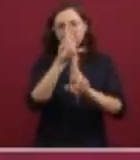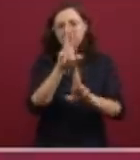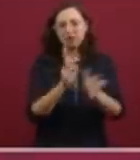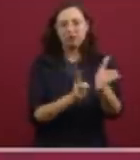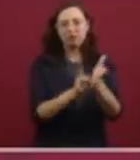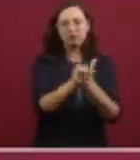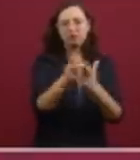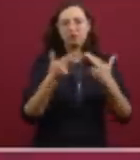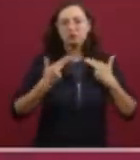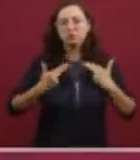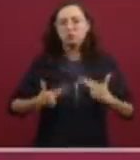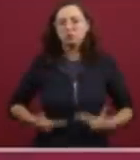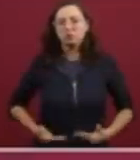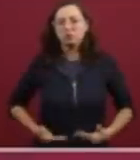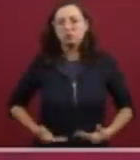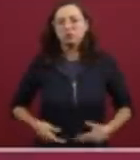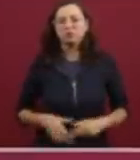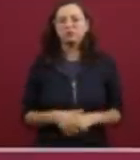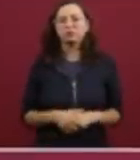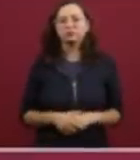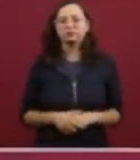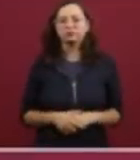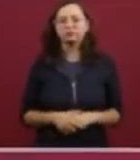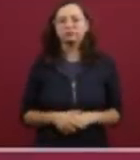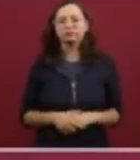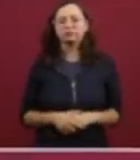humanos y que